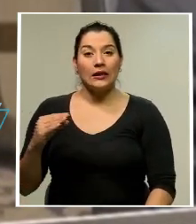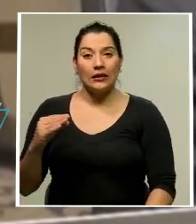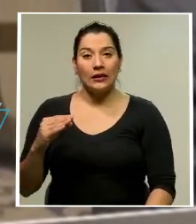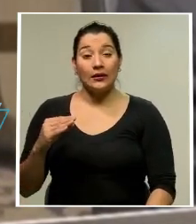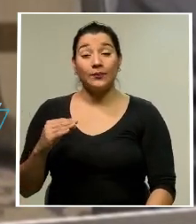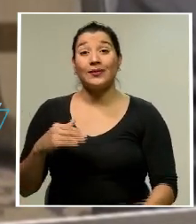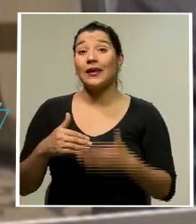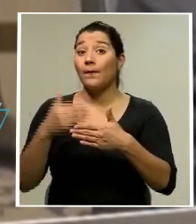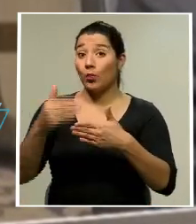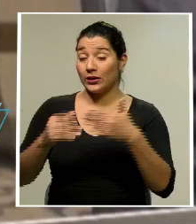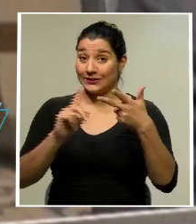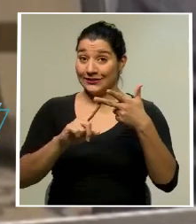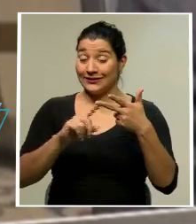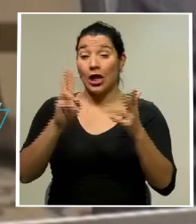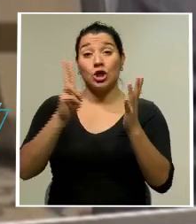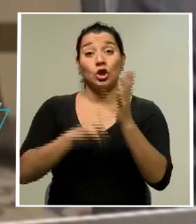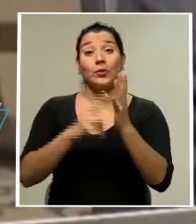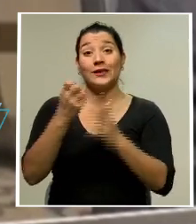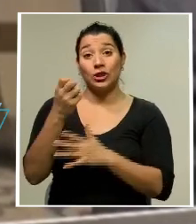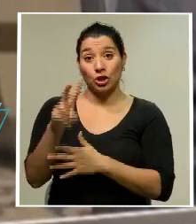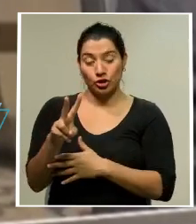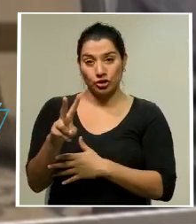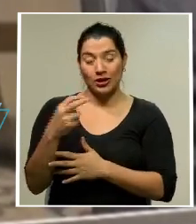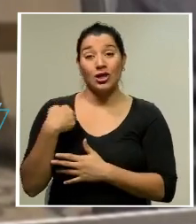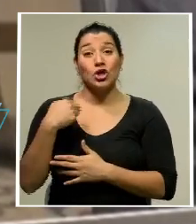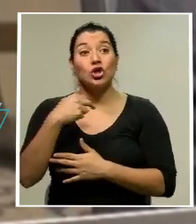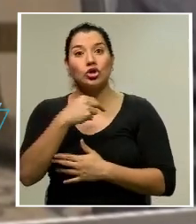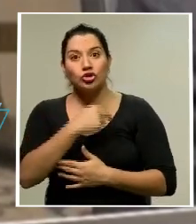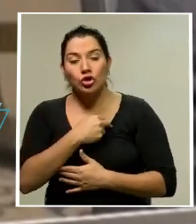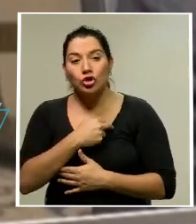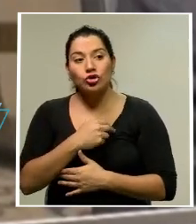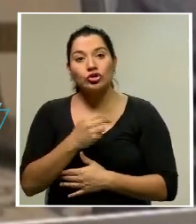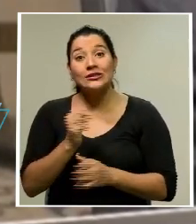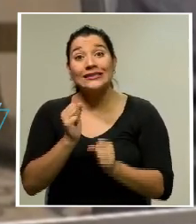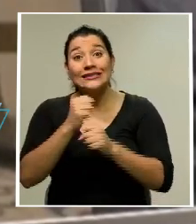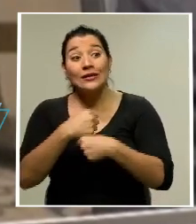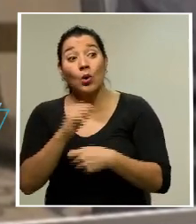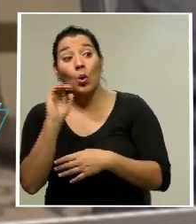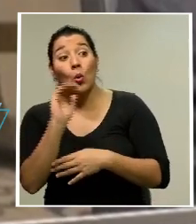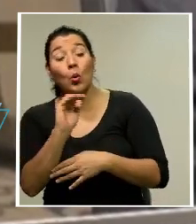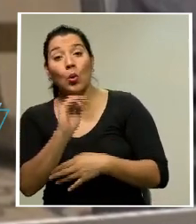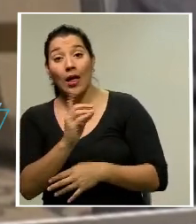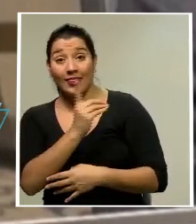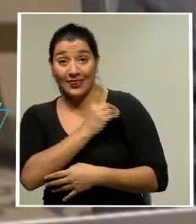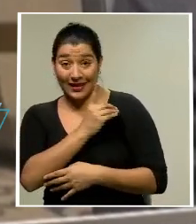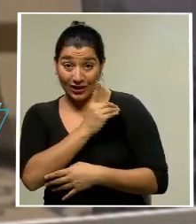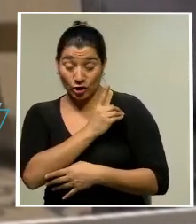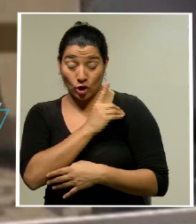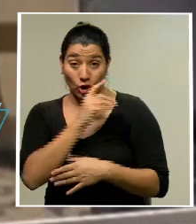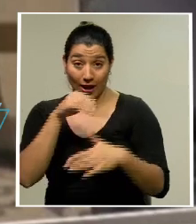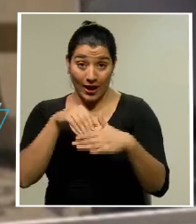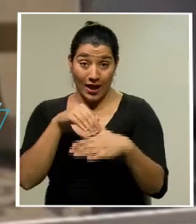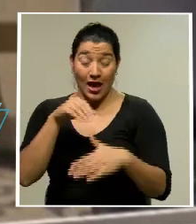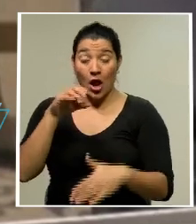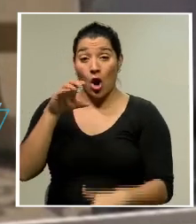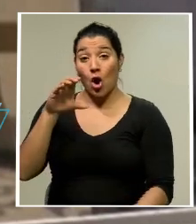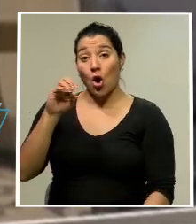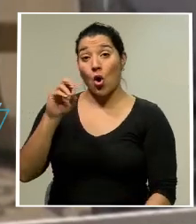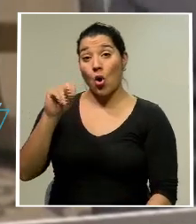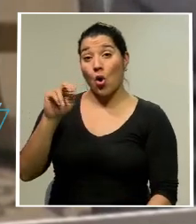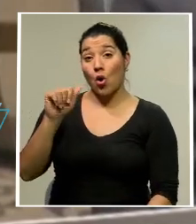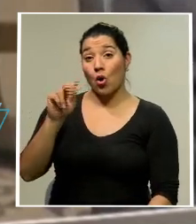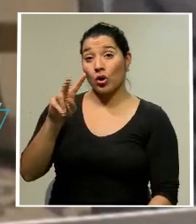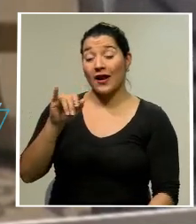En el 2012 generamos una advertencia al director ejecutivo de aquel momento y al